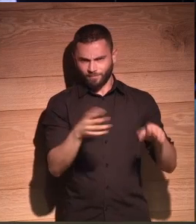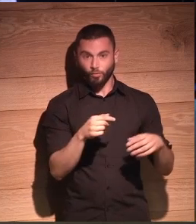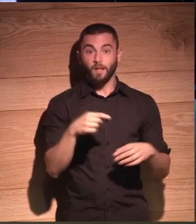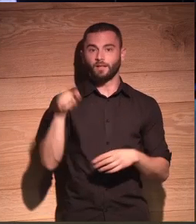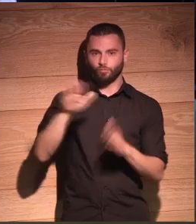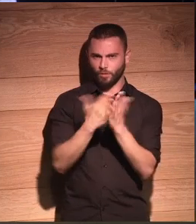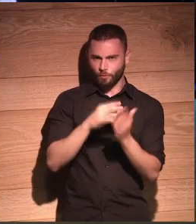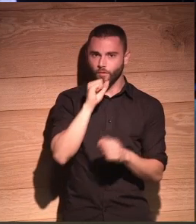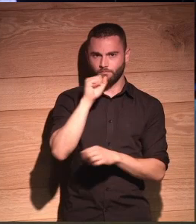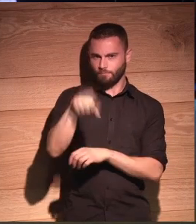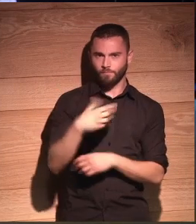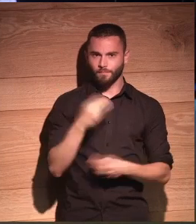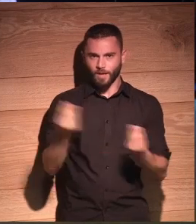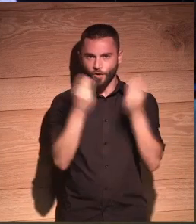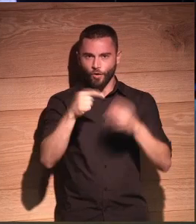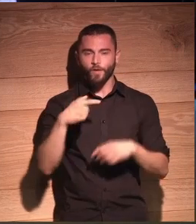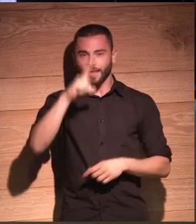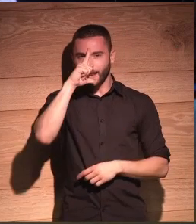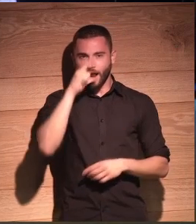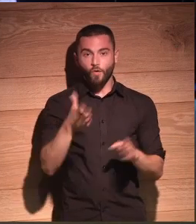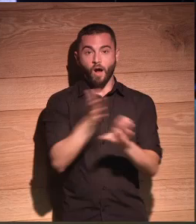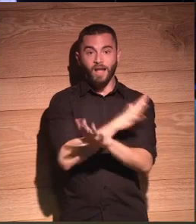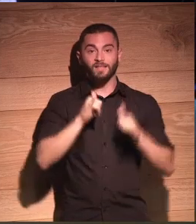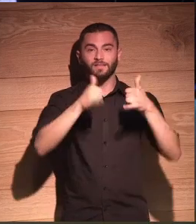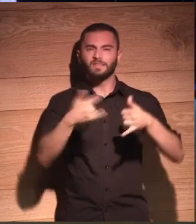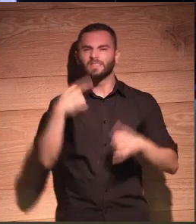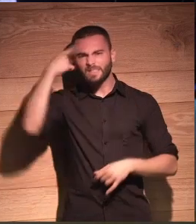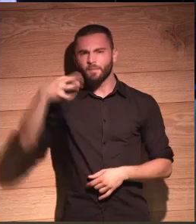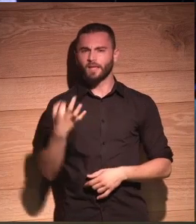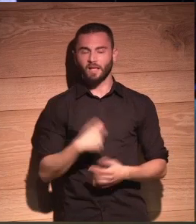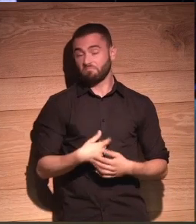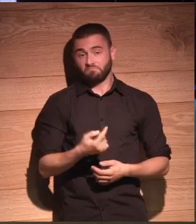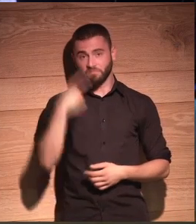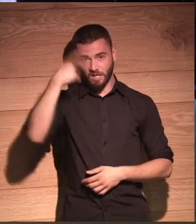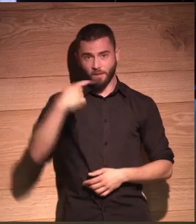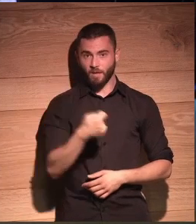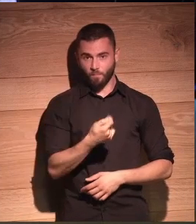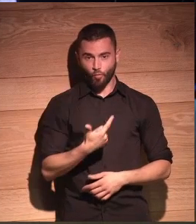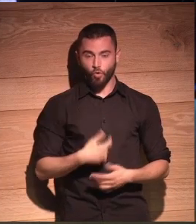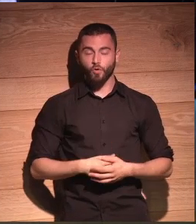se sabía de la Luna antes de llegar? Pues se sabía muy poco, o sea, habían